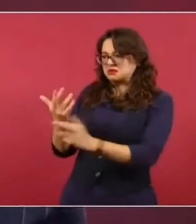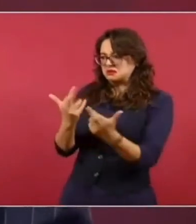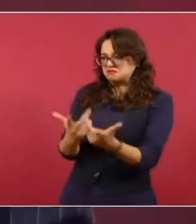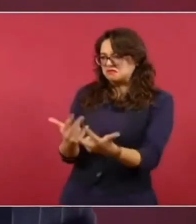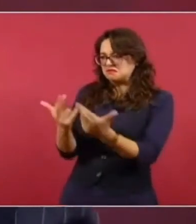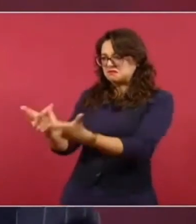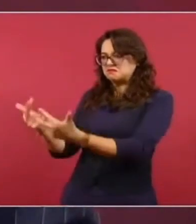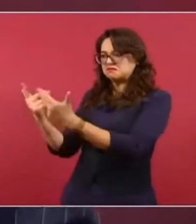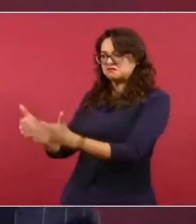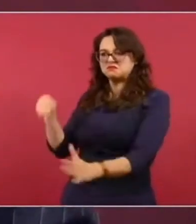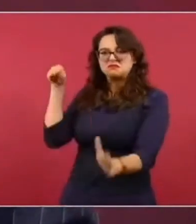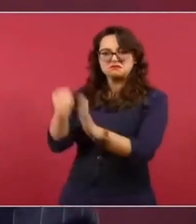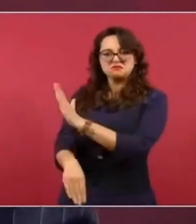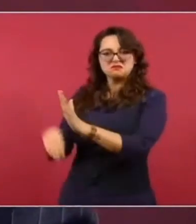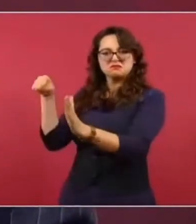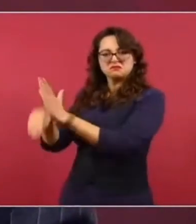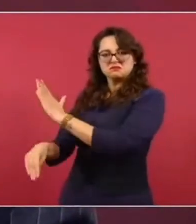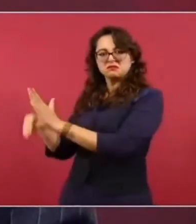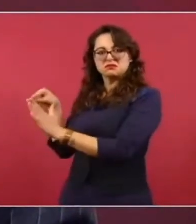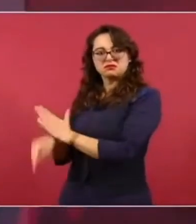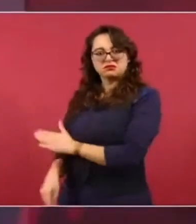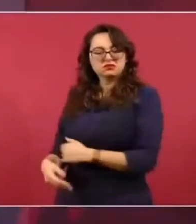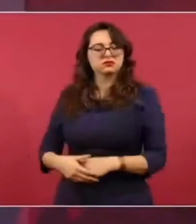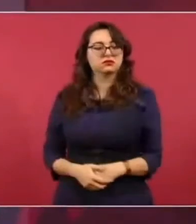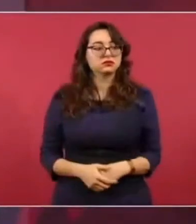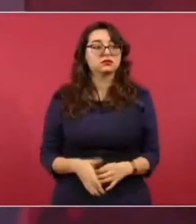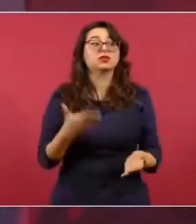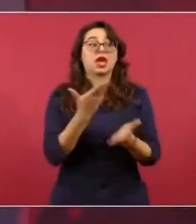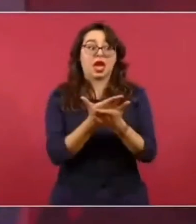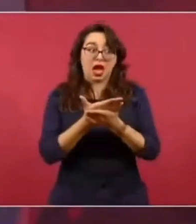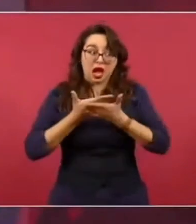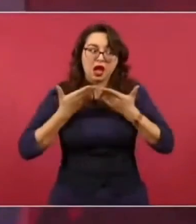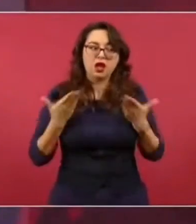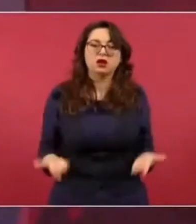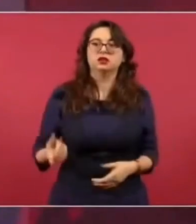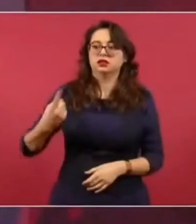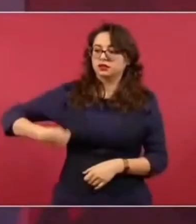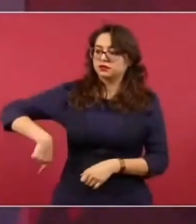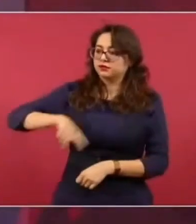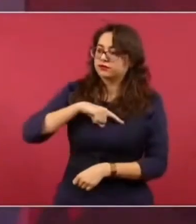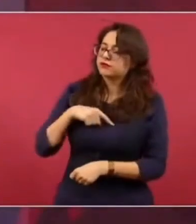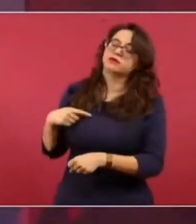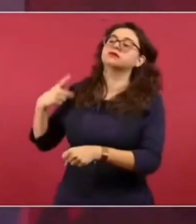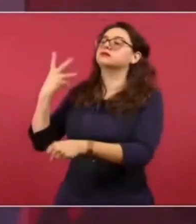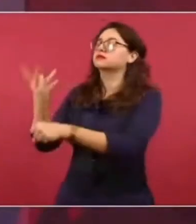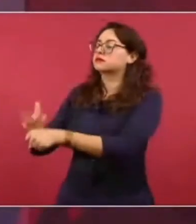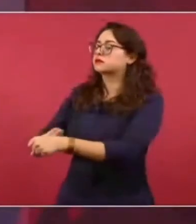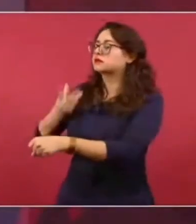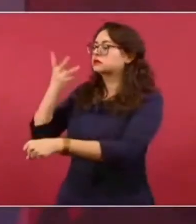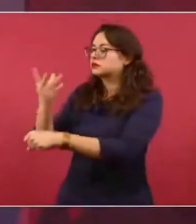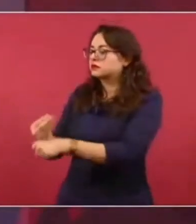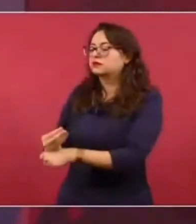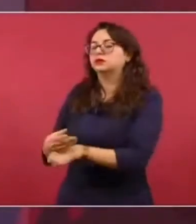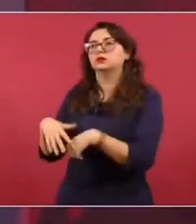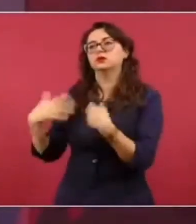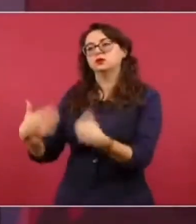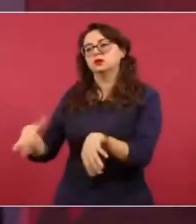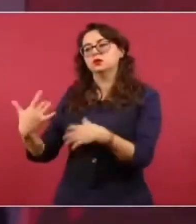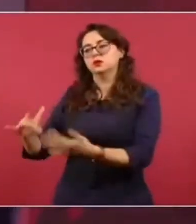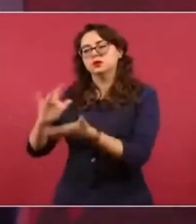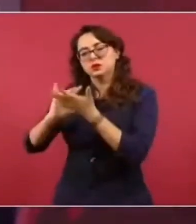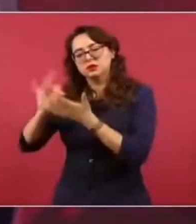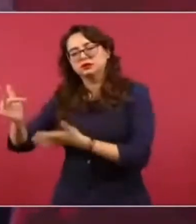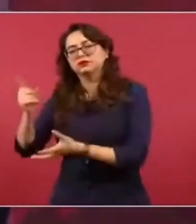Y gracias a los ingenieros electricistas y a los trabajadores que